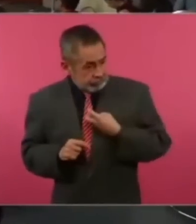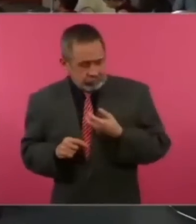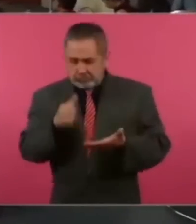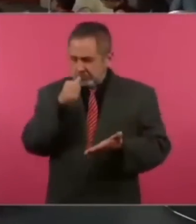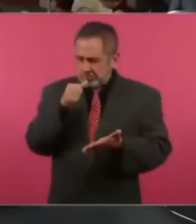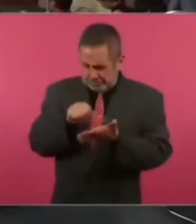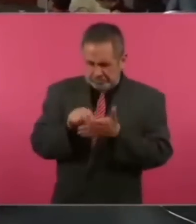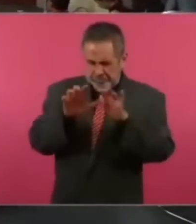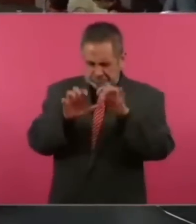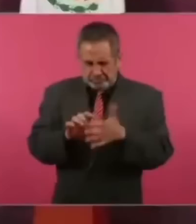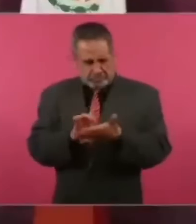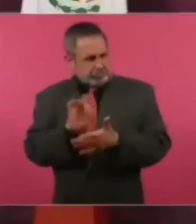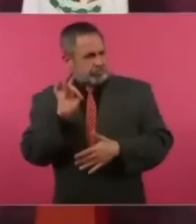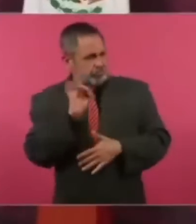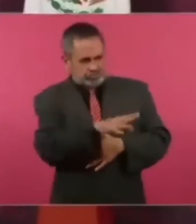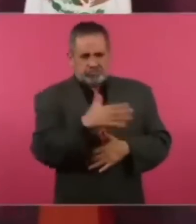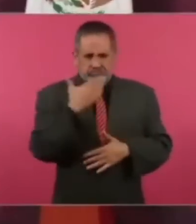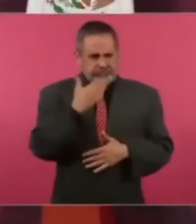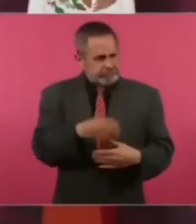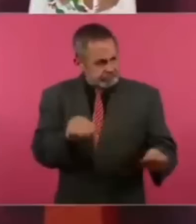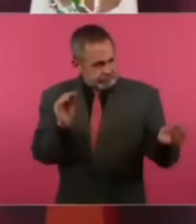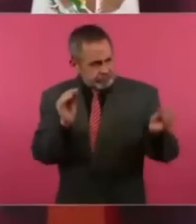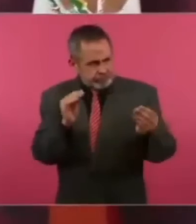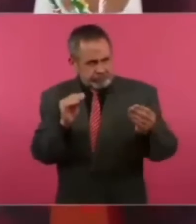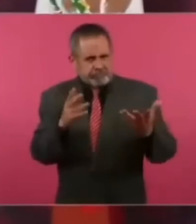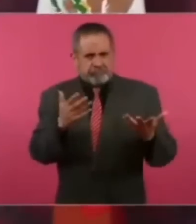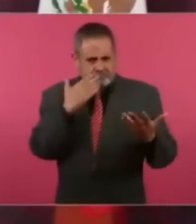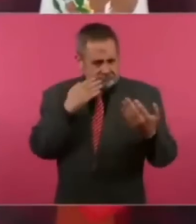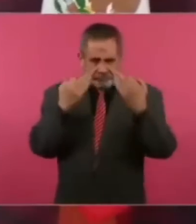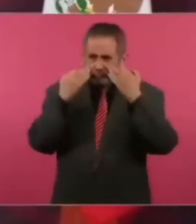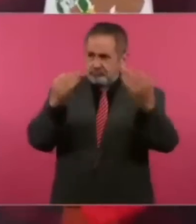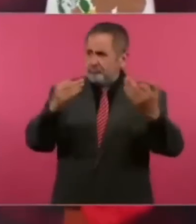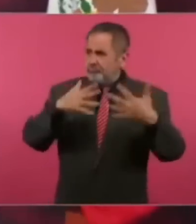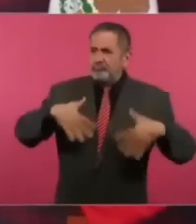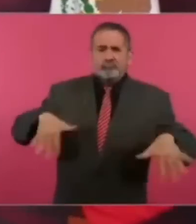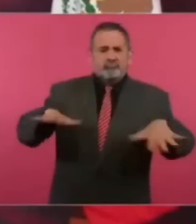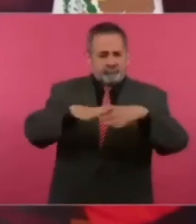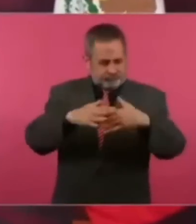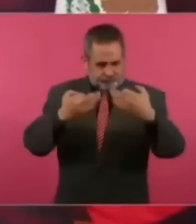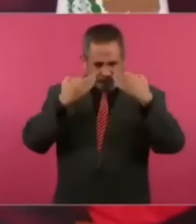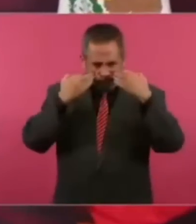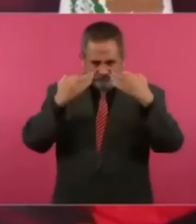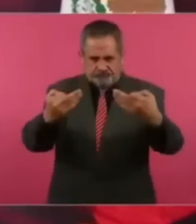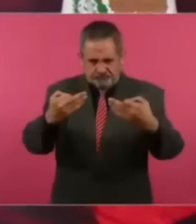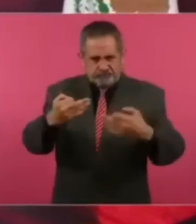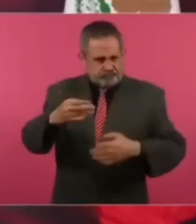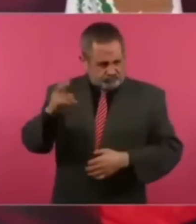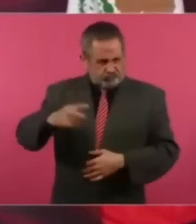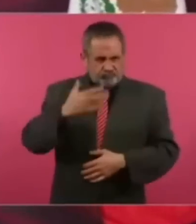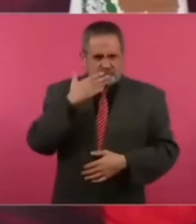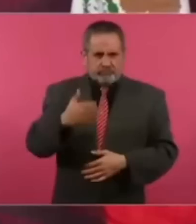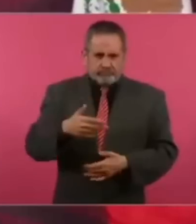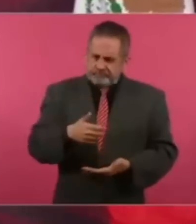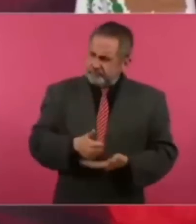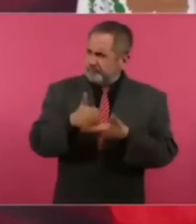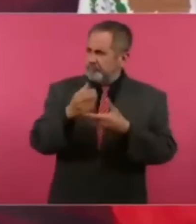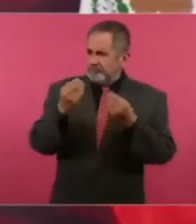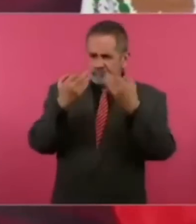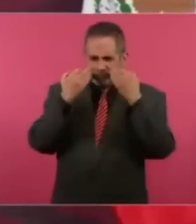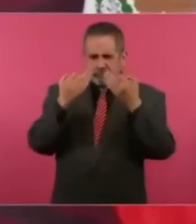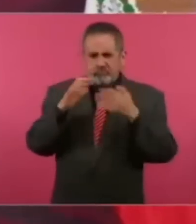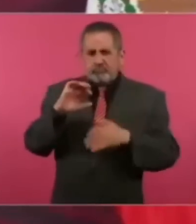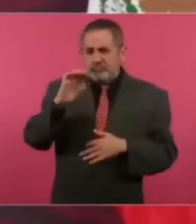buen debate, hacer la vida pública cada vez más pública. Esto ayuda mucho